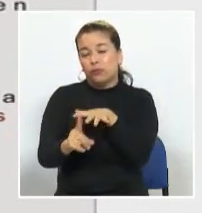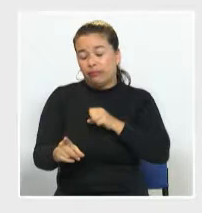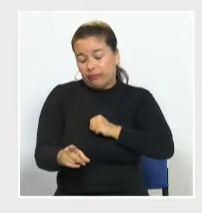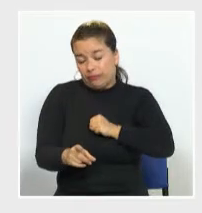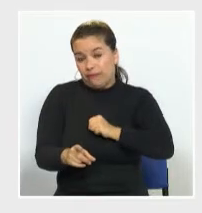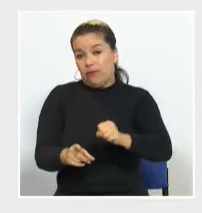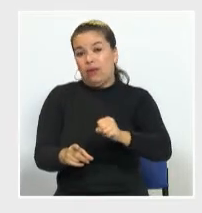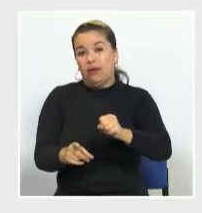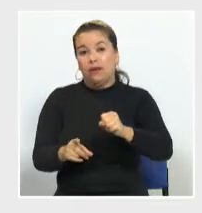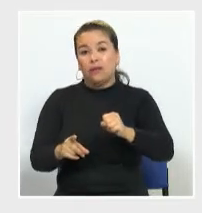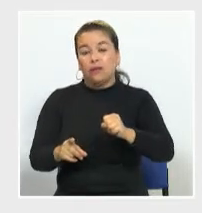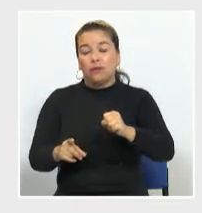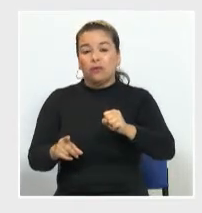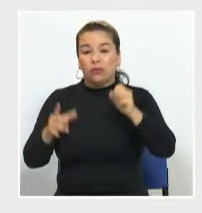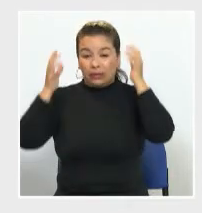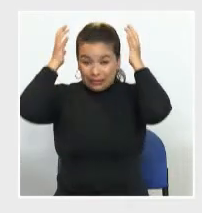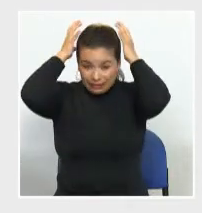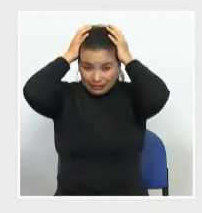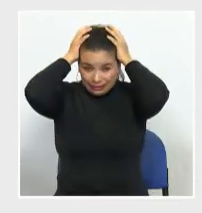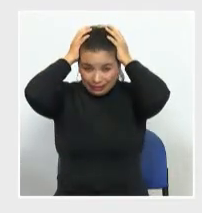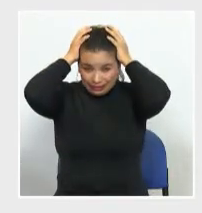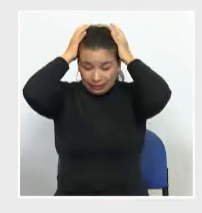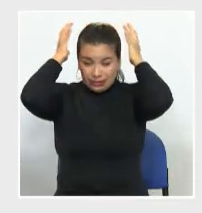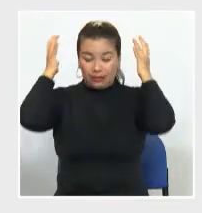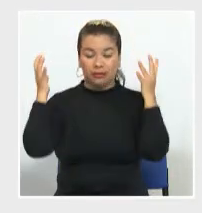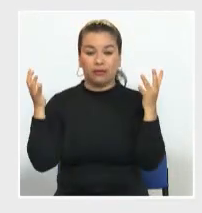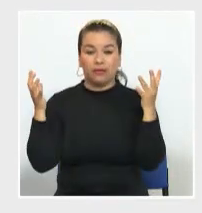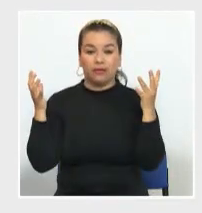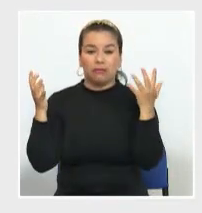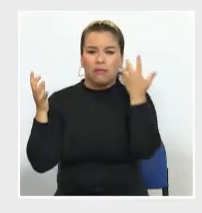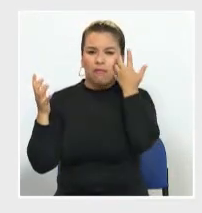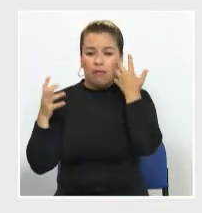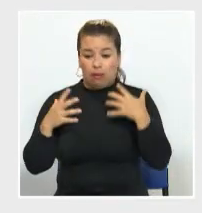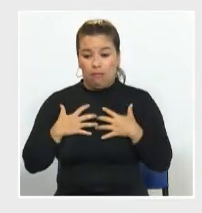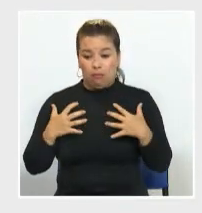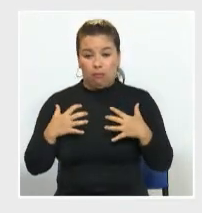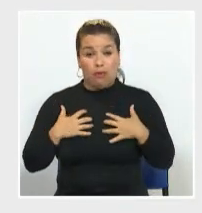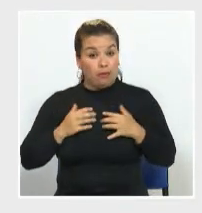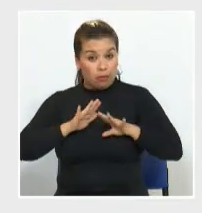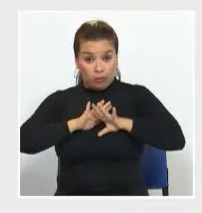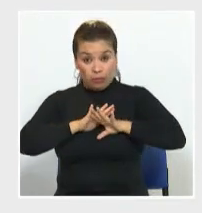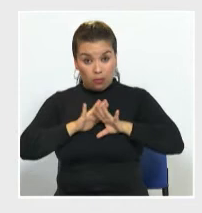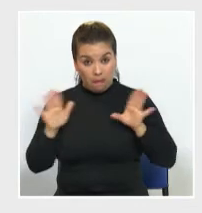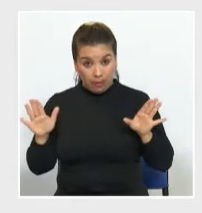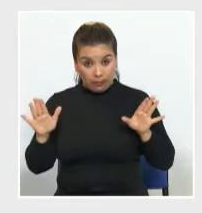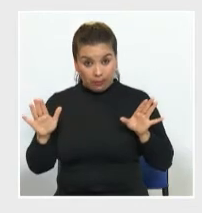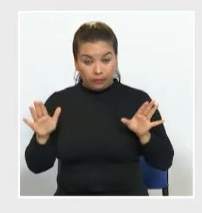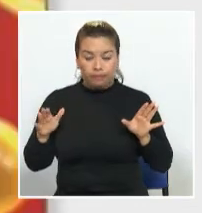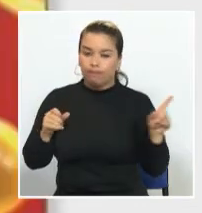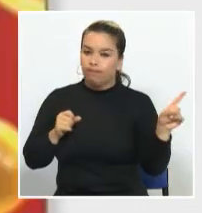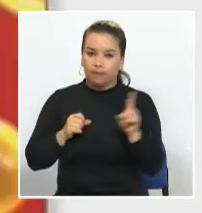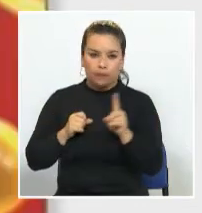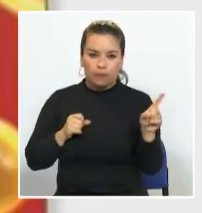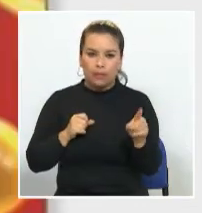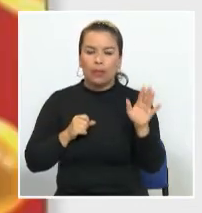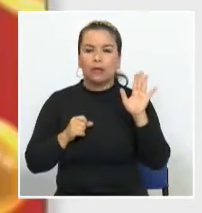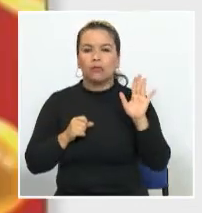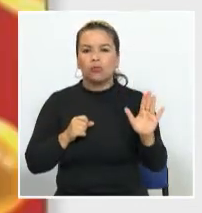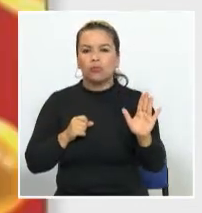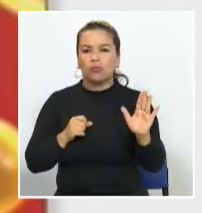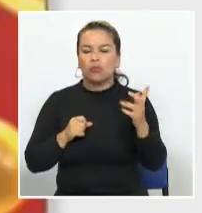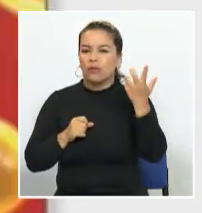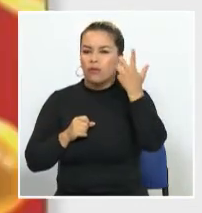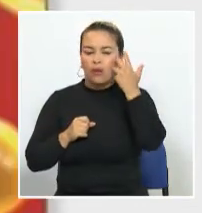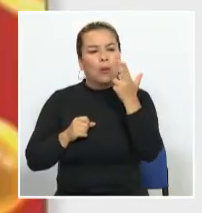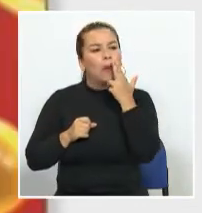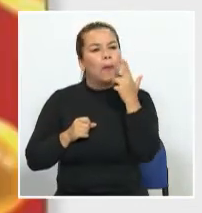sufrir derrames, para sufrir no solamente enfermedades pulmonares como cree la mayoría de las personas, que el cigarrillo